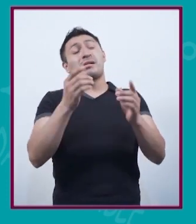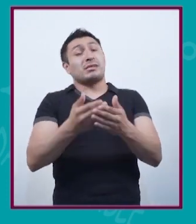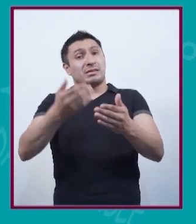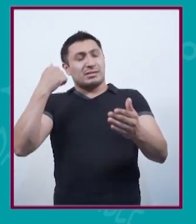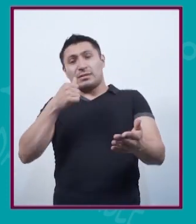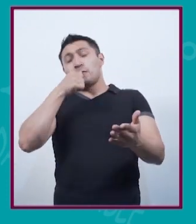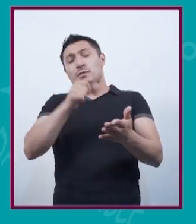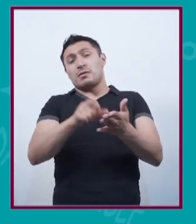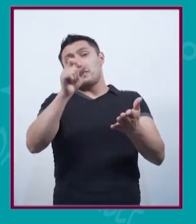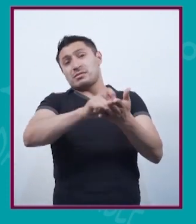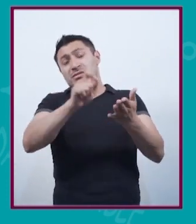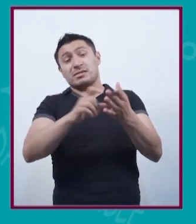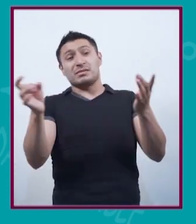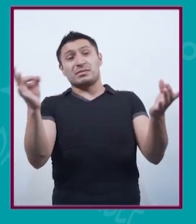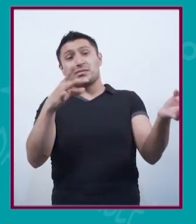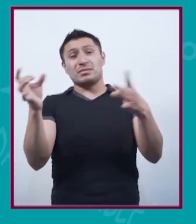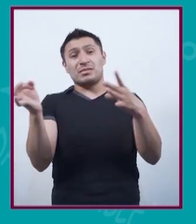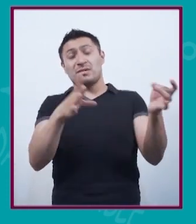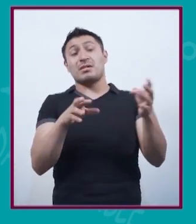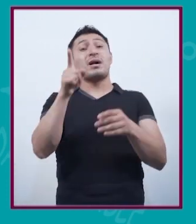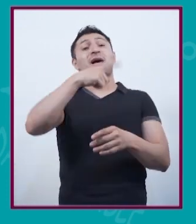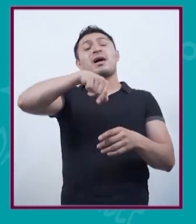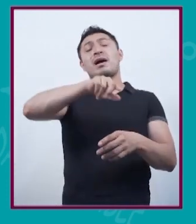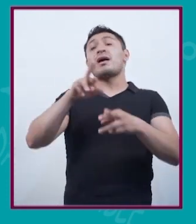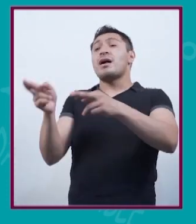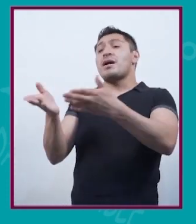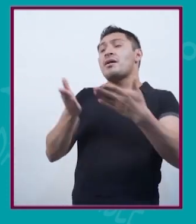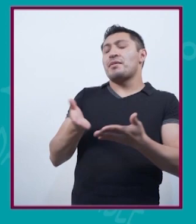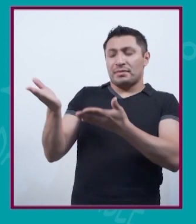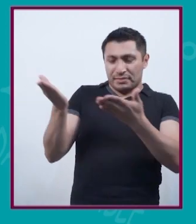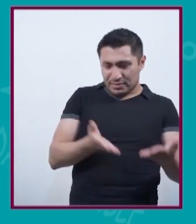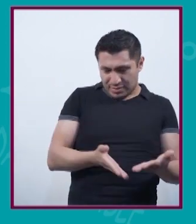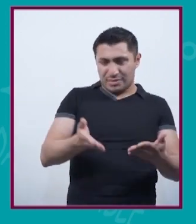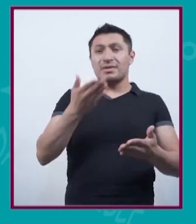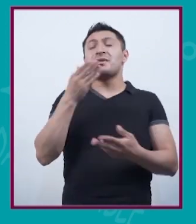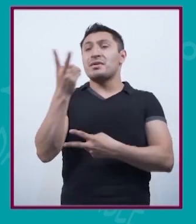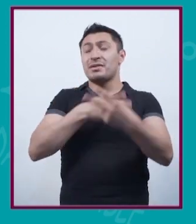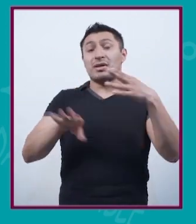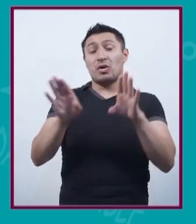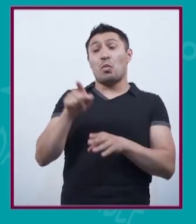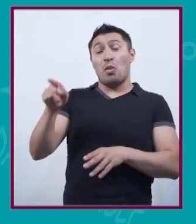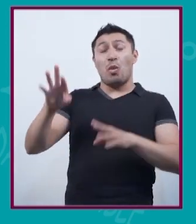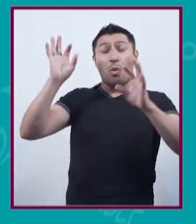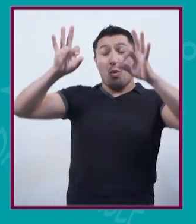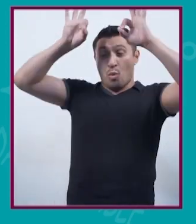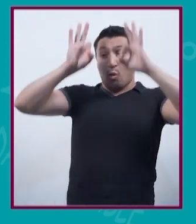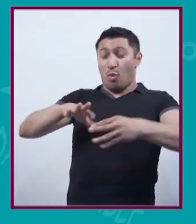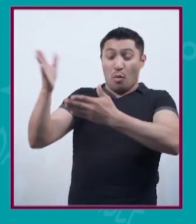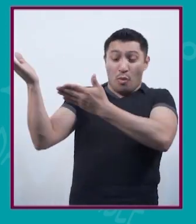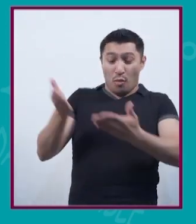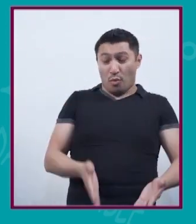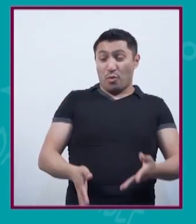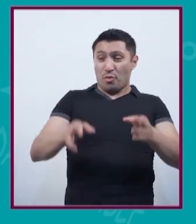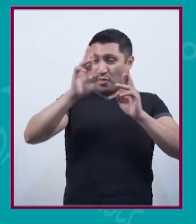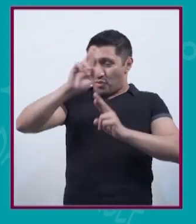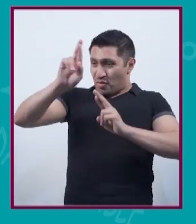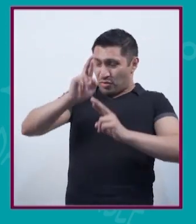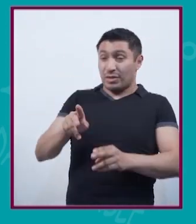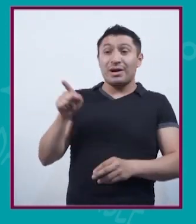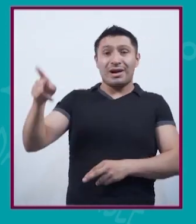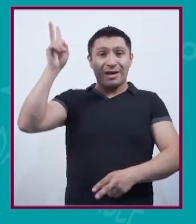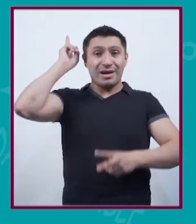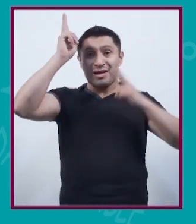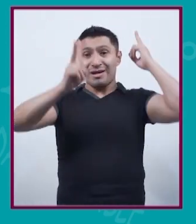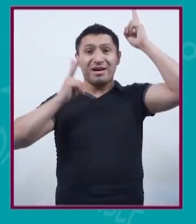Antonio Caso y por algunos otros escritores con los que ella se cartea mucho antes, y ellos la